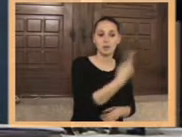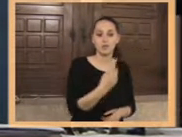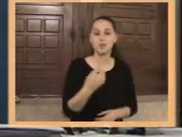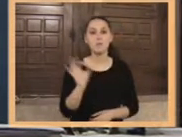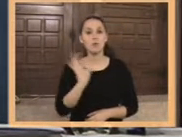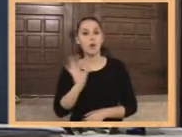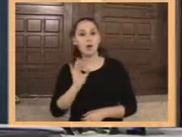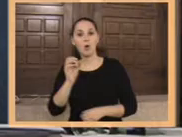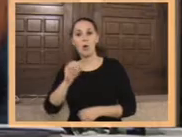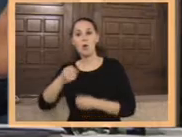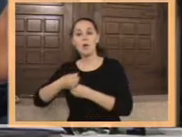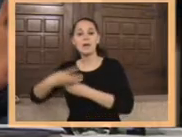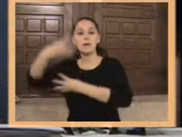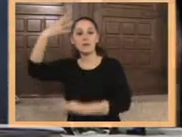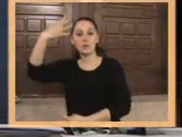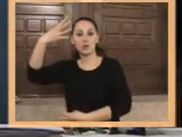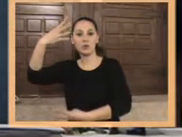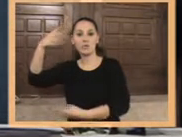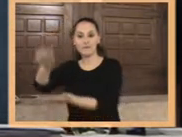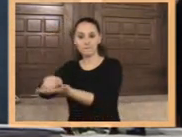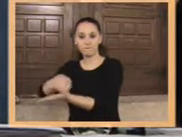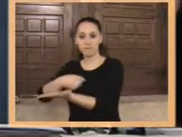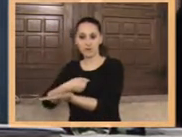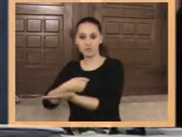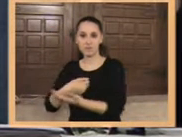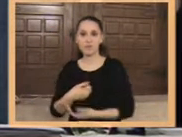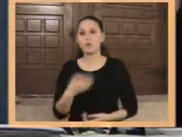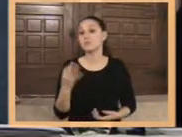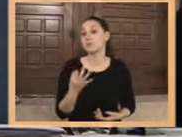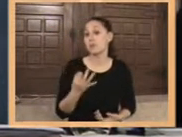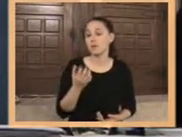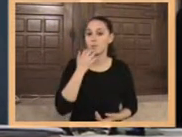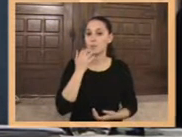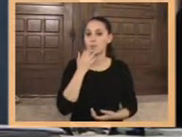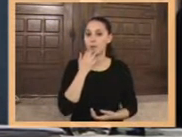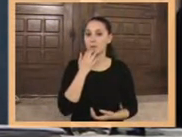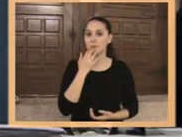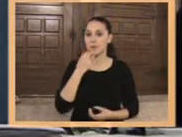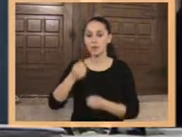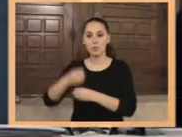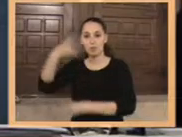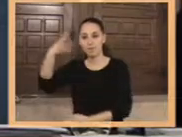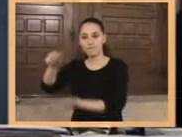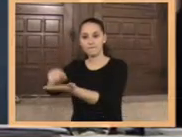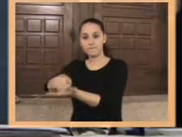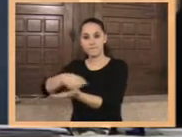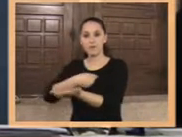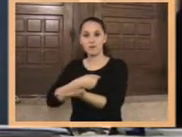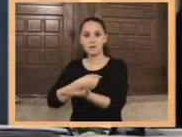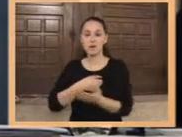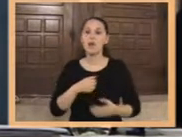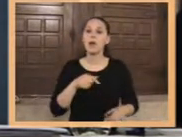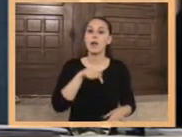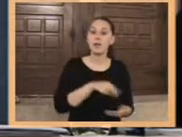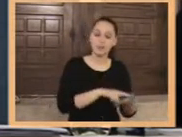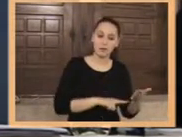exentos. ¿Qué inmuebles, vamos a explicar, están exentos? Pues son los de propiedad del Estado, de las comunidades autónomas o